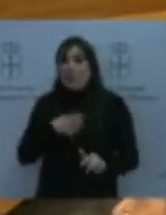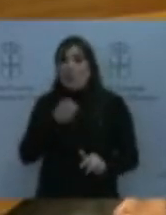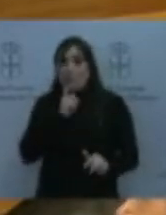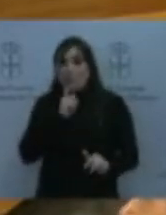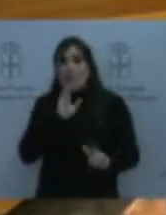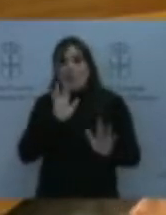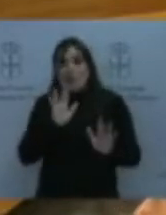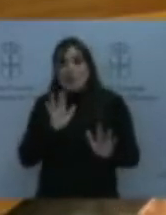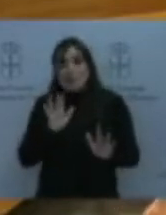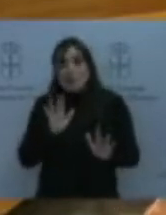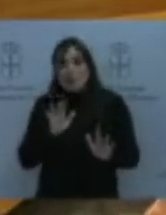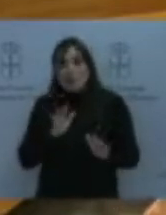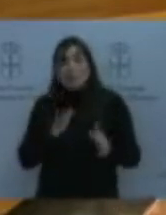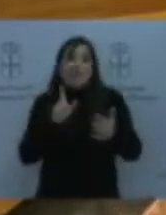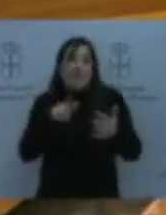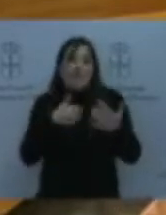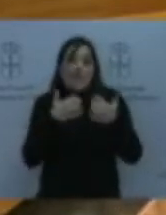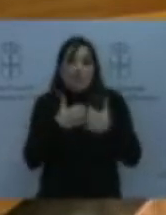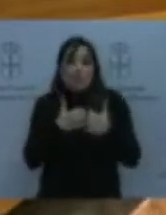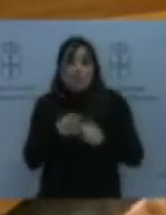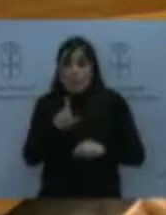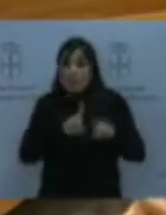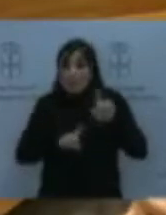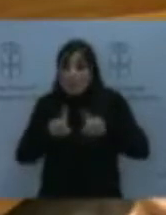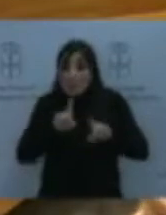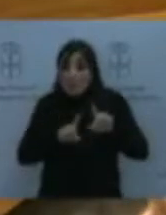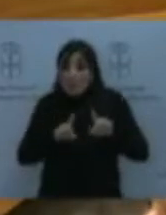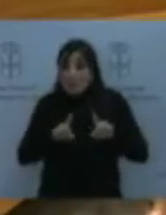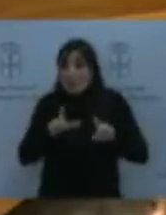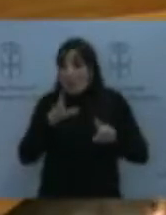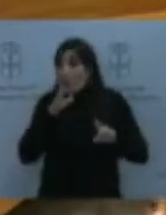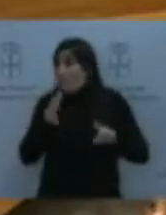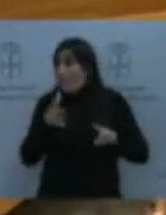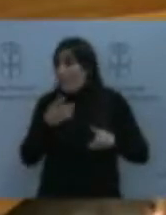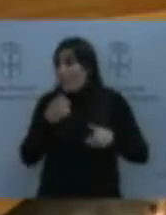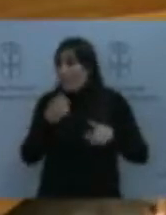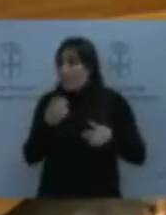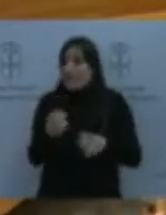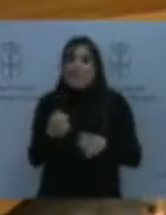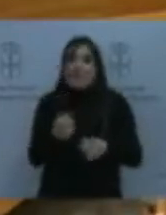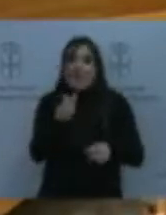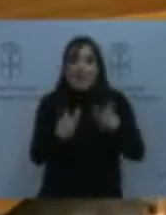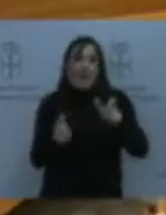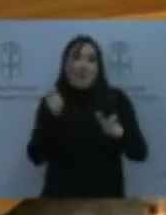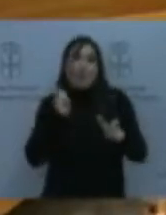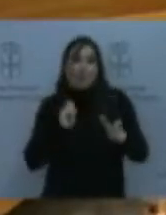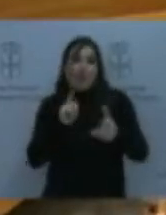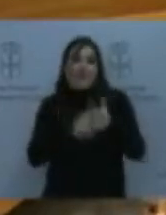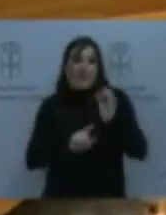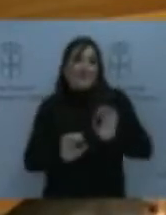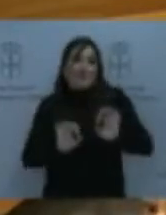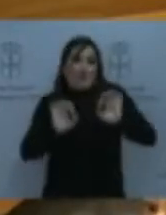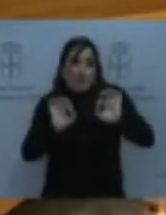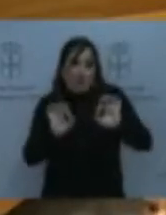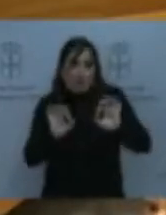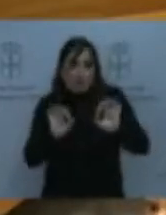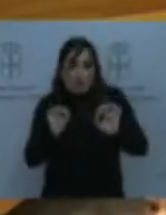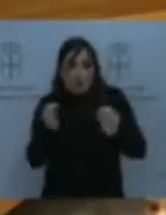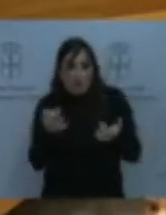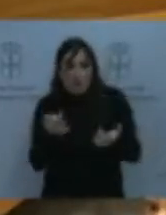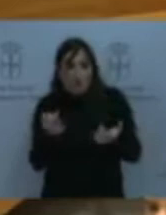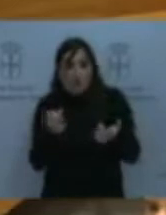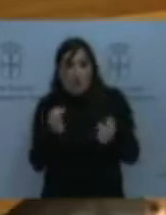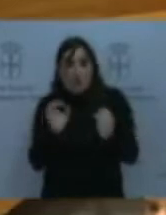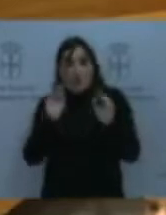problemas porque necesitan un determinado personal que hay que prepararles, que tienen que